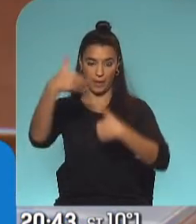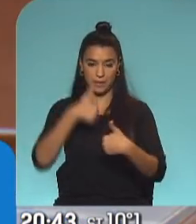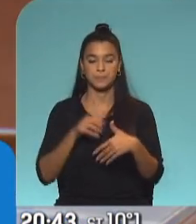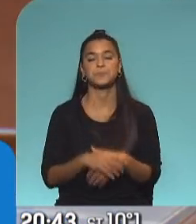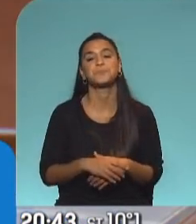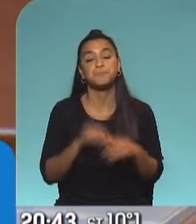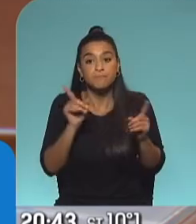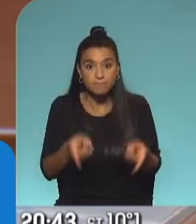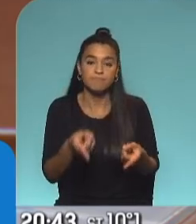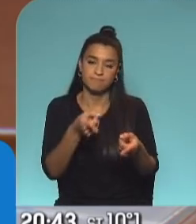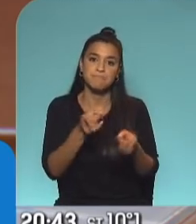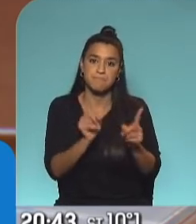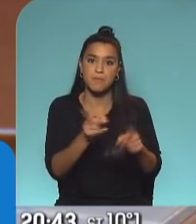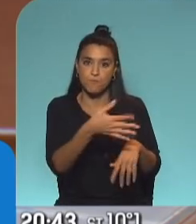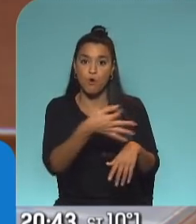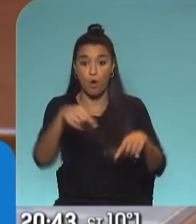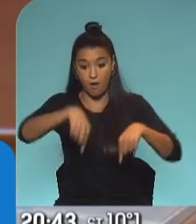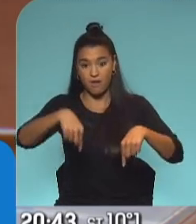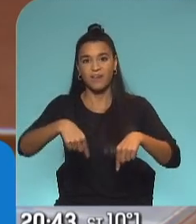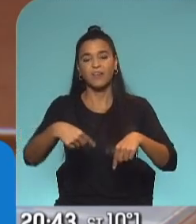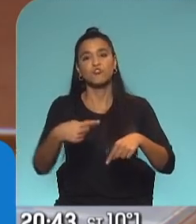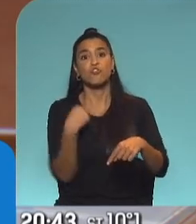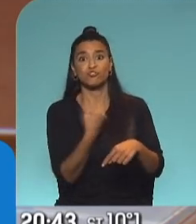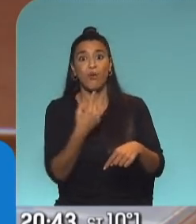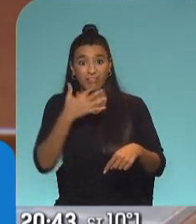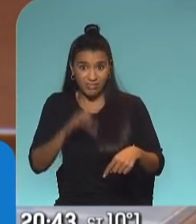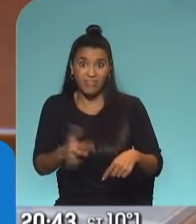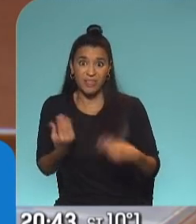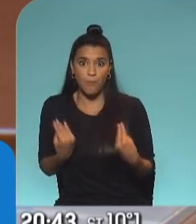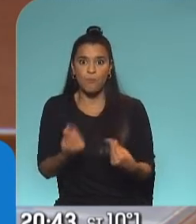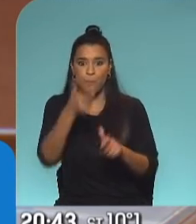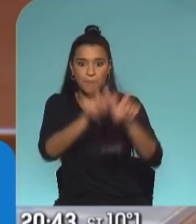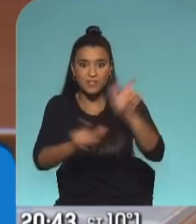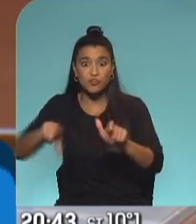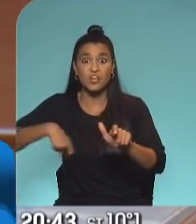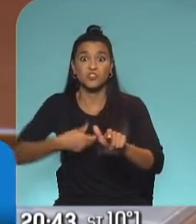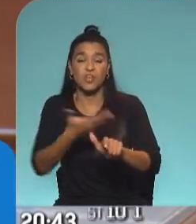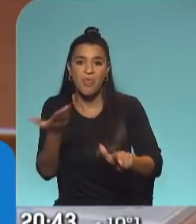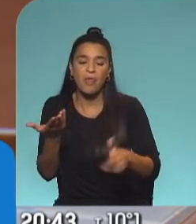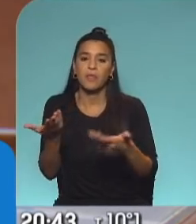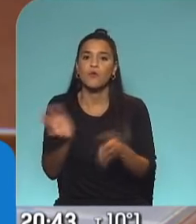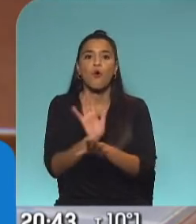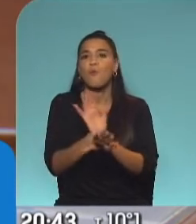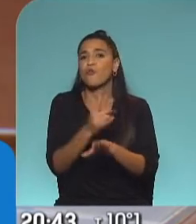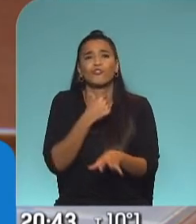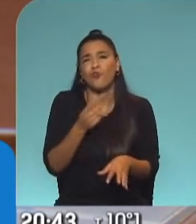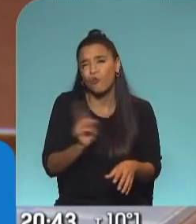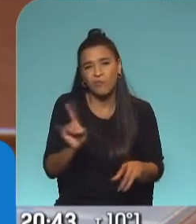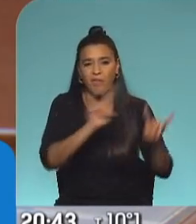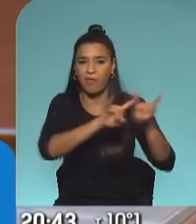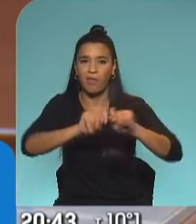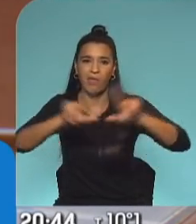otras cosas se trata de eso, esta sección, entendiendo que hay una buena parte de la sociedad que todavía no tiene una gran amistad con la web